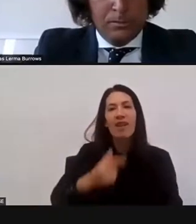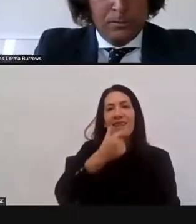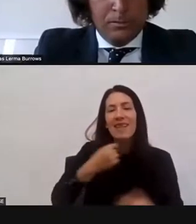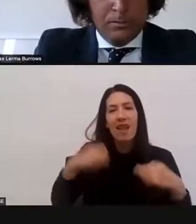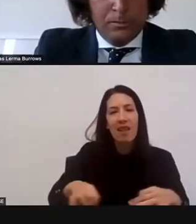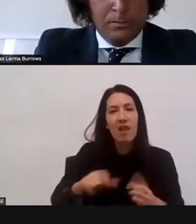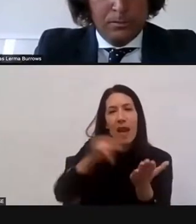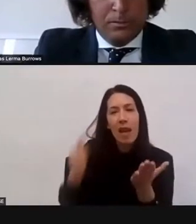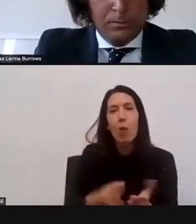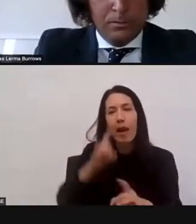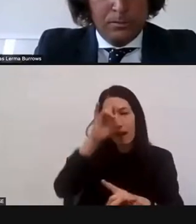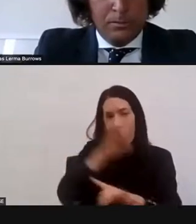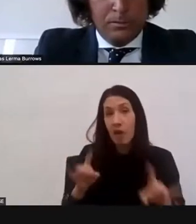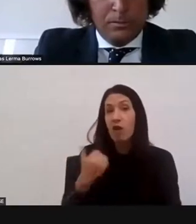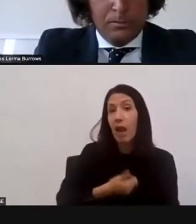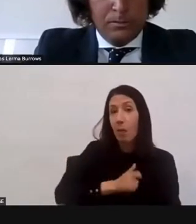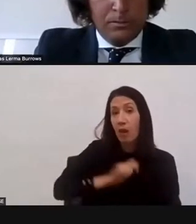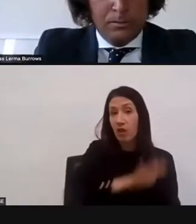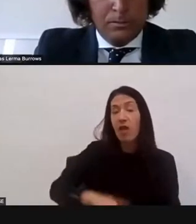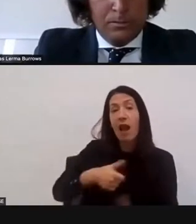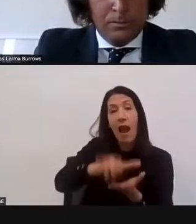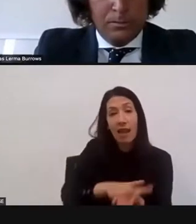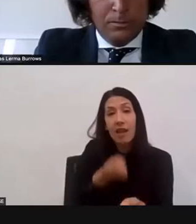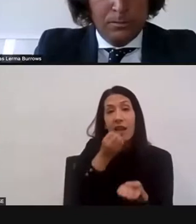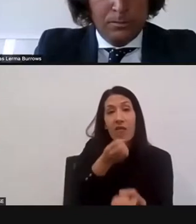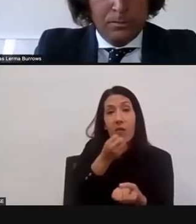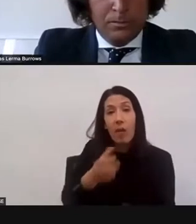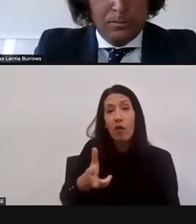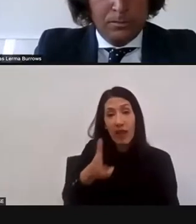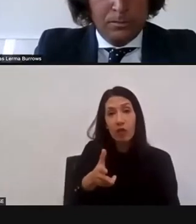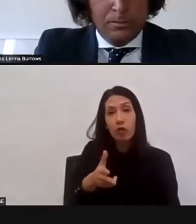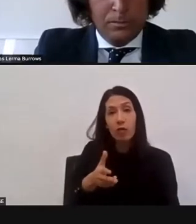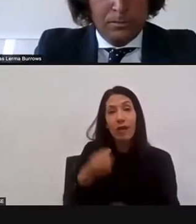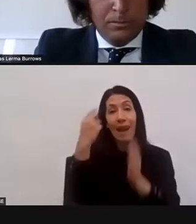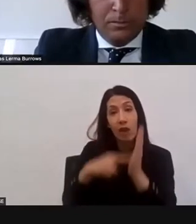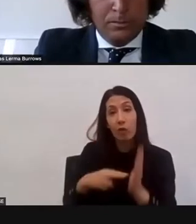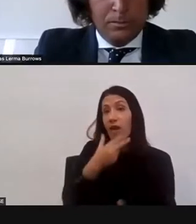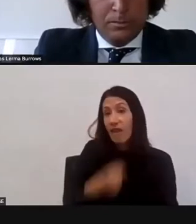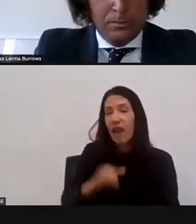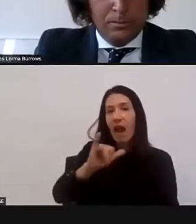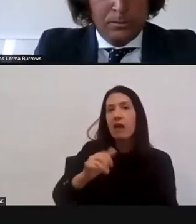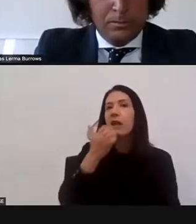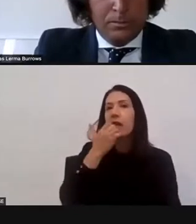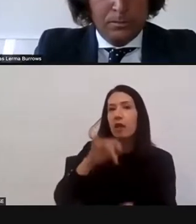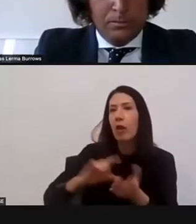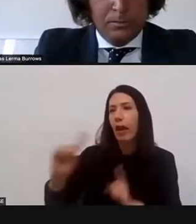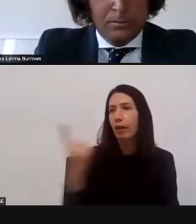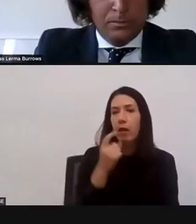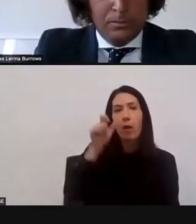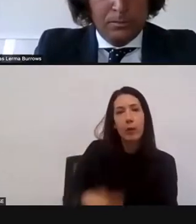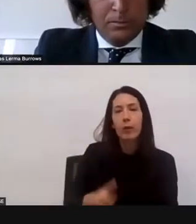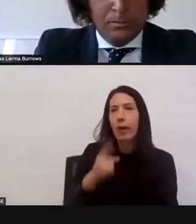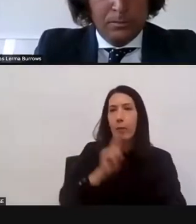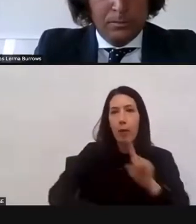Existen ya, Policía Nacional cuenta con actas de información de derechos en versión de lectura fácil para cuando se tenga que atender a una víctima con dificultades